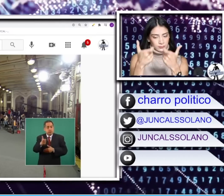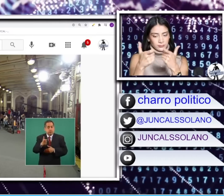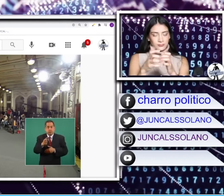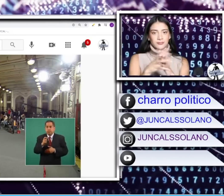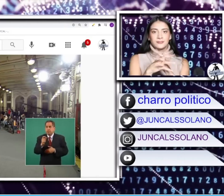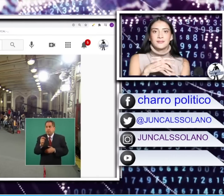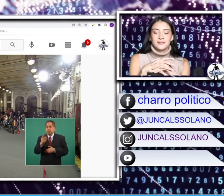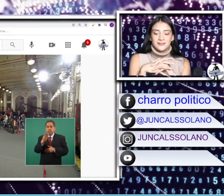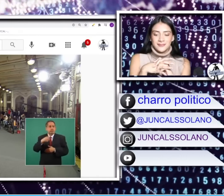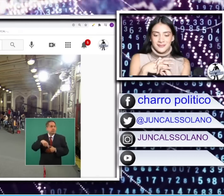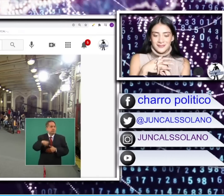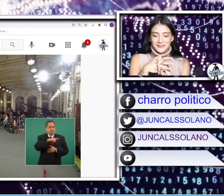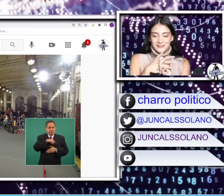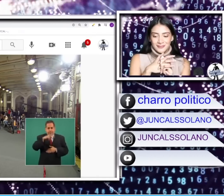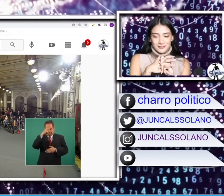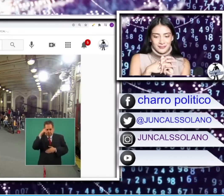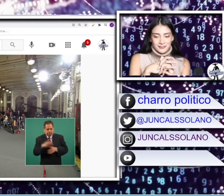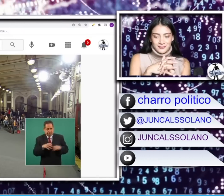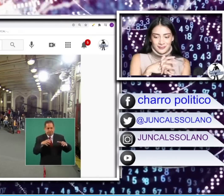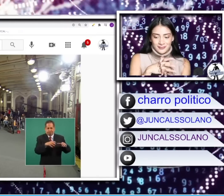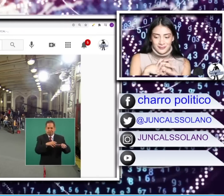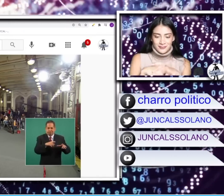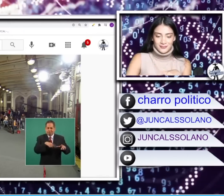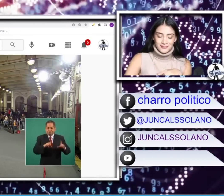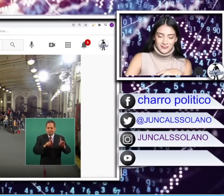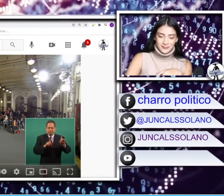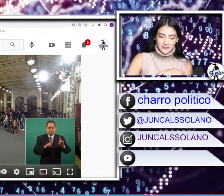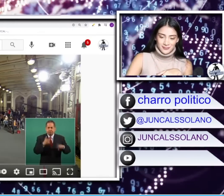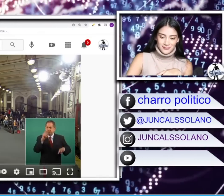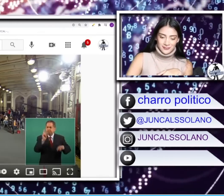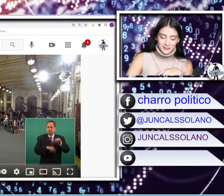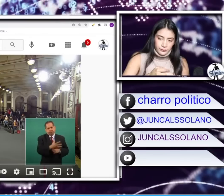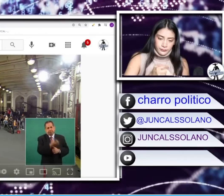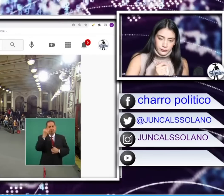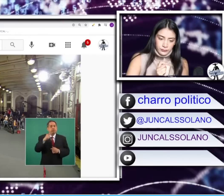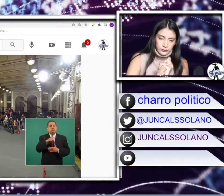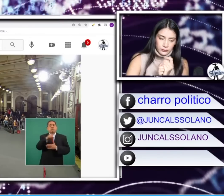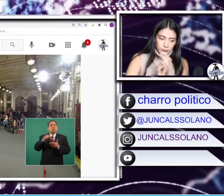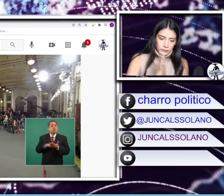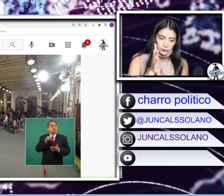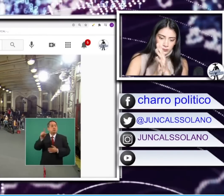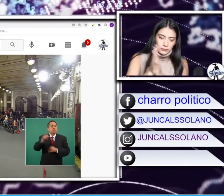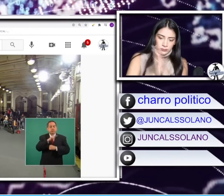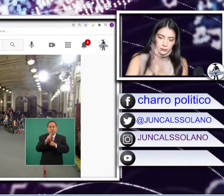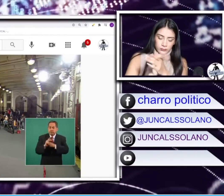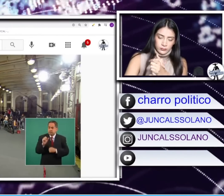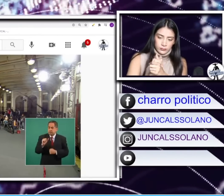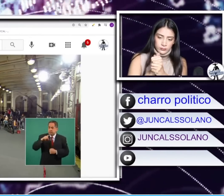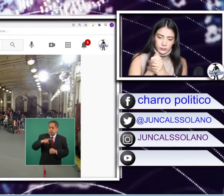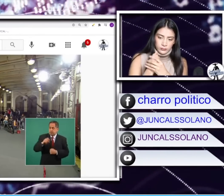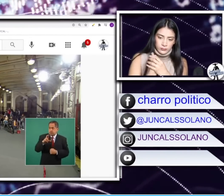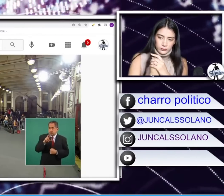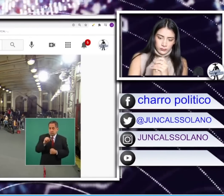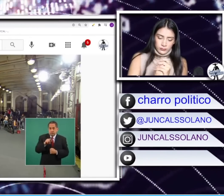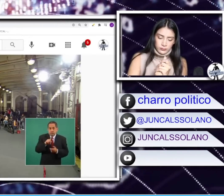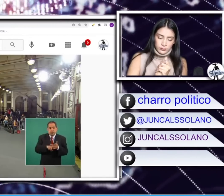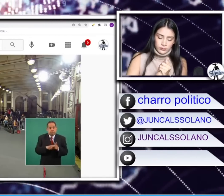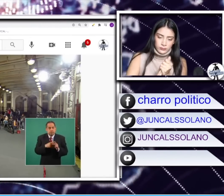mexicanos de dudosa reputación fueron confiscados en Andorra. Esto solo es la punta del